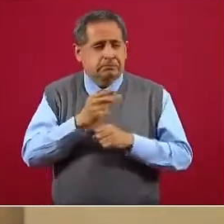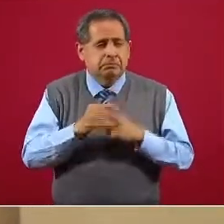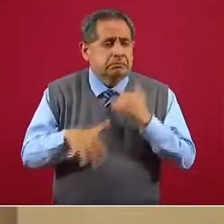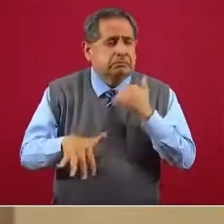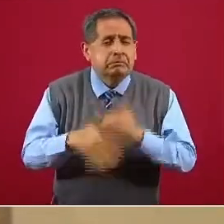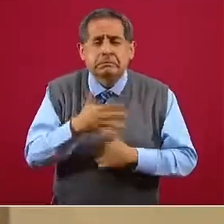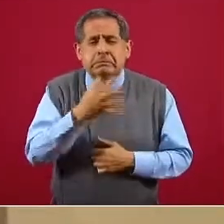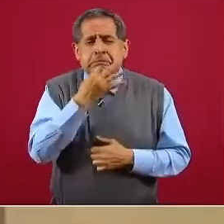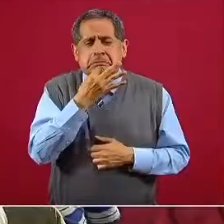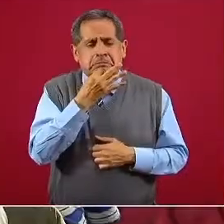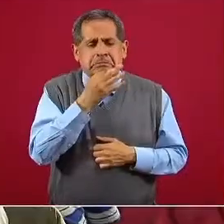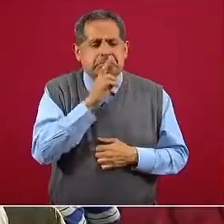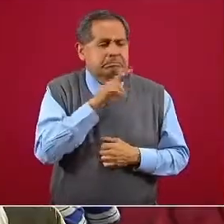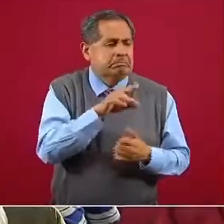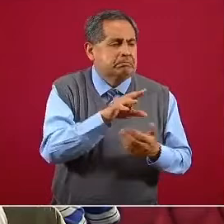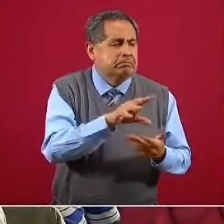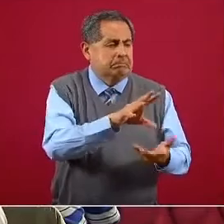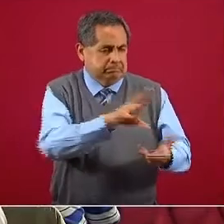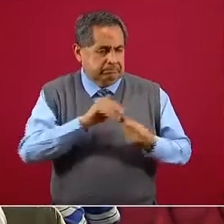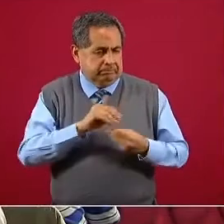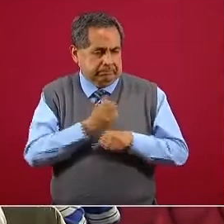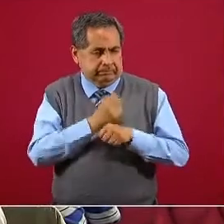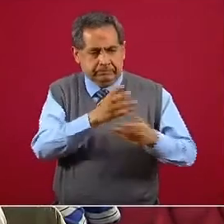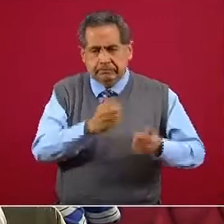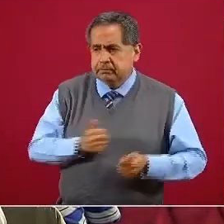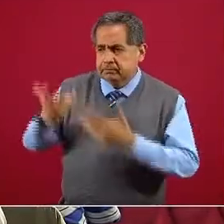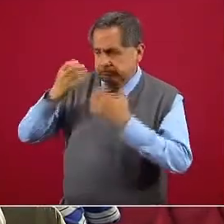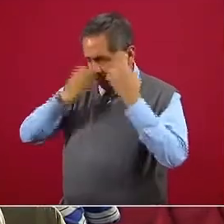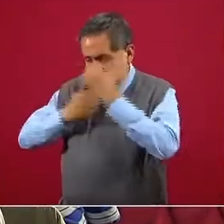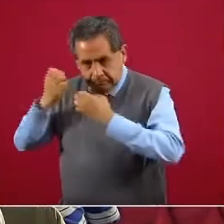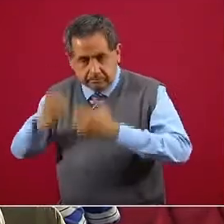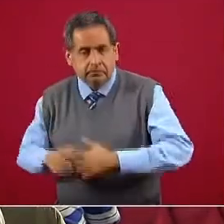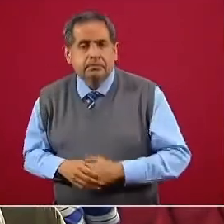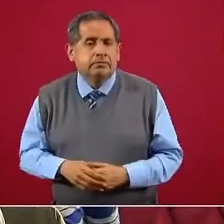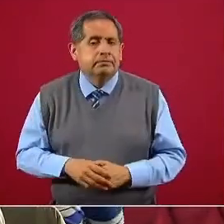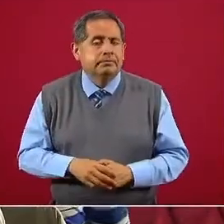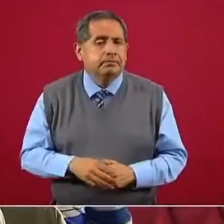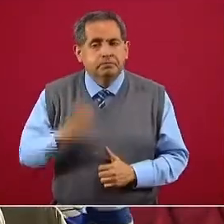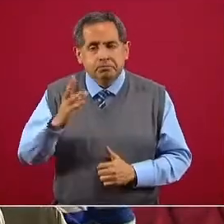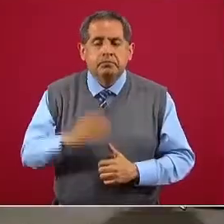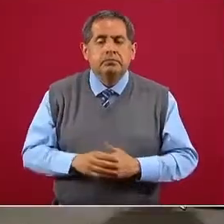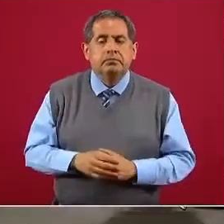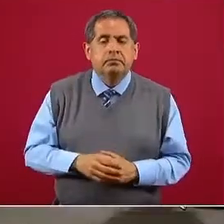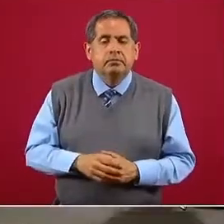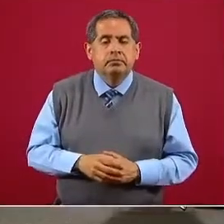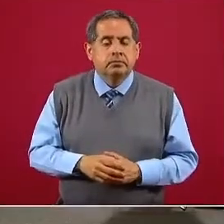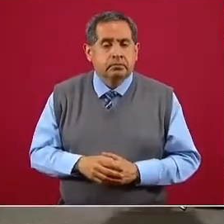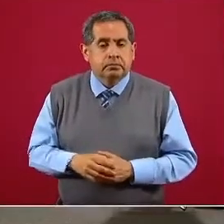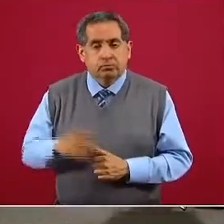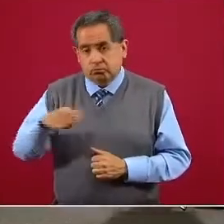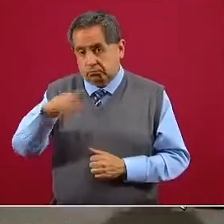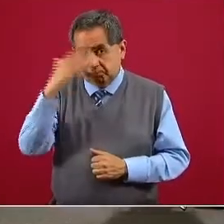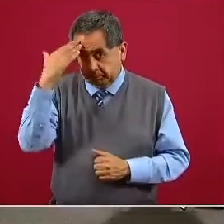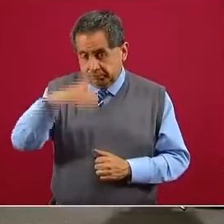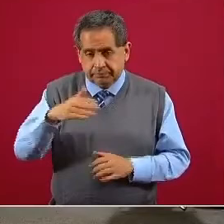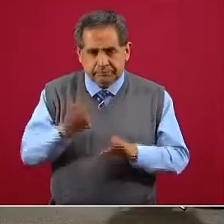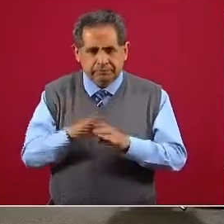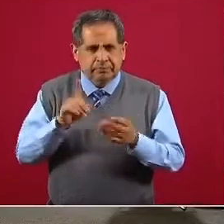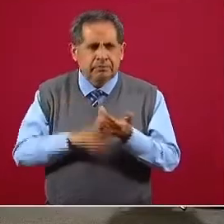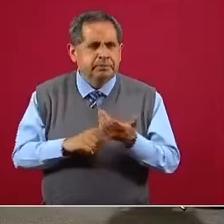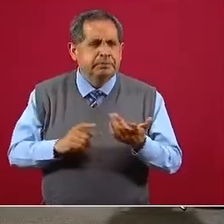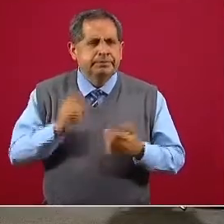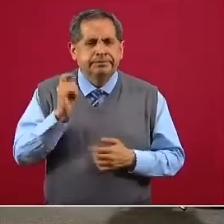máximo 15 minutos más. La que sigue, por favor. Bueno, ustedes imaginarán que todo